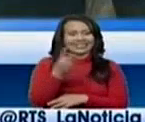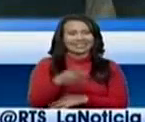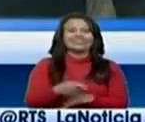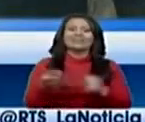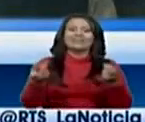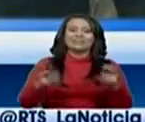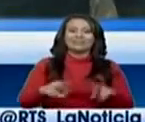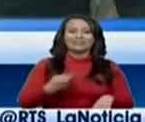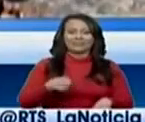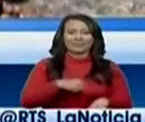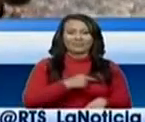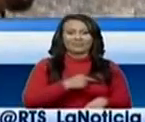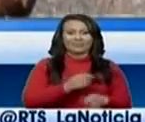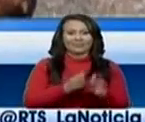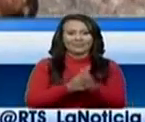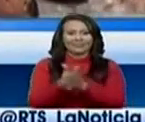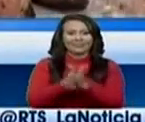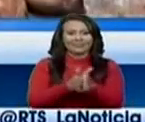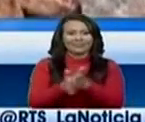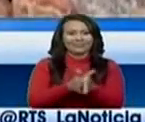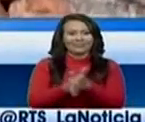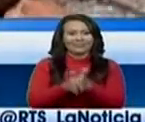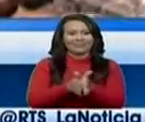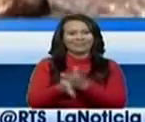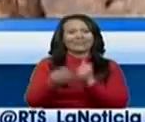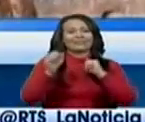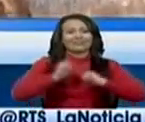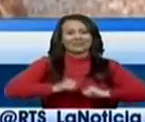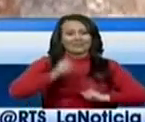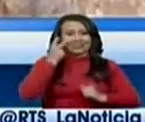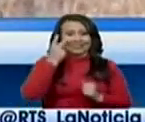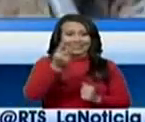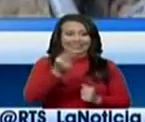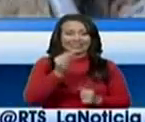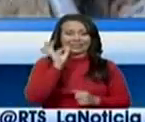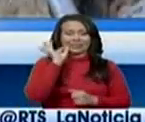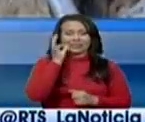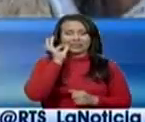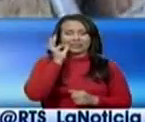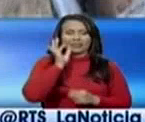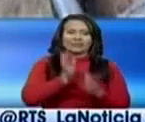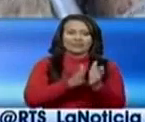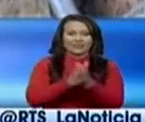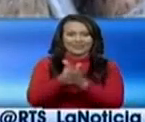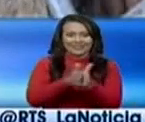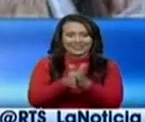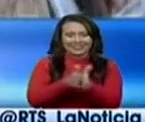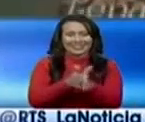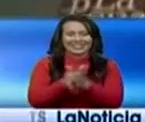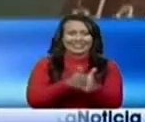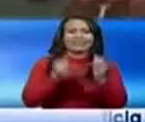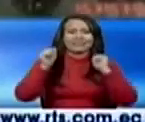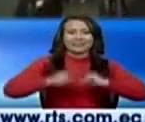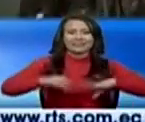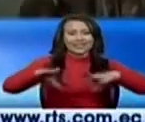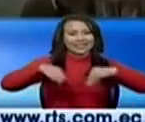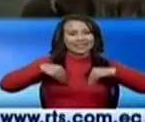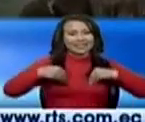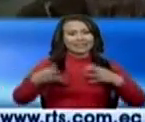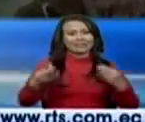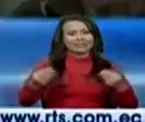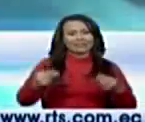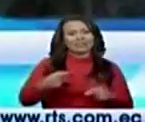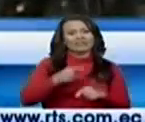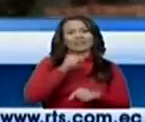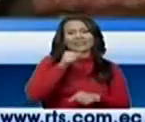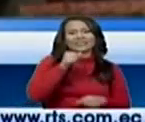siente muy orgullosa que en Vinces existe una planta de procesamiento semi-artesanal. Entonces sí tenemos la aceptación. Es verdad que faltan muchos